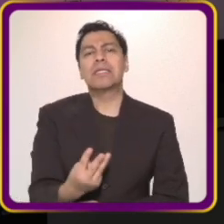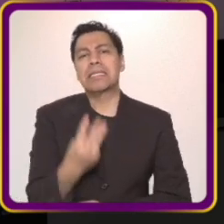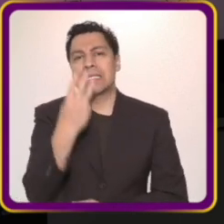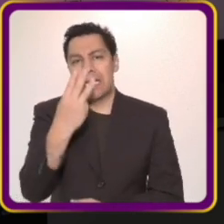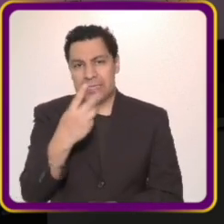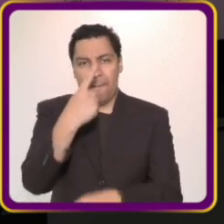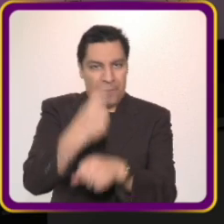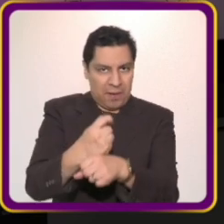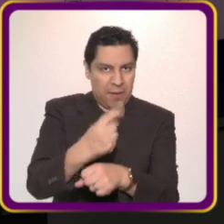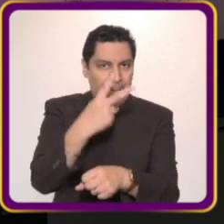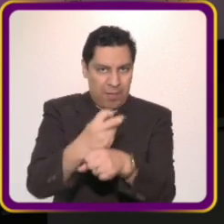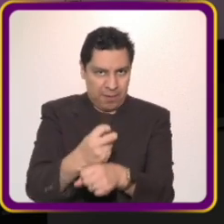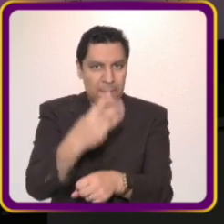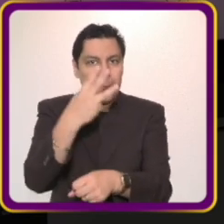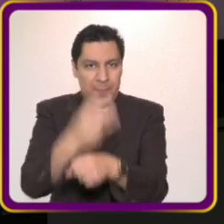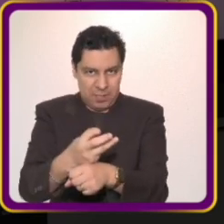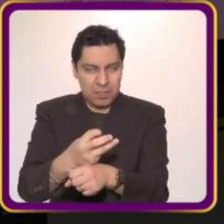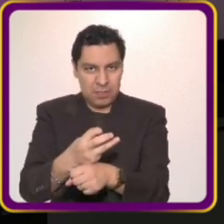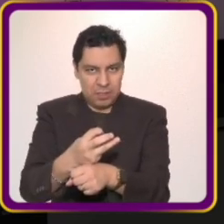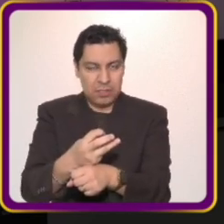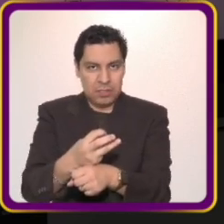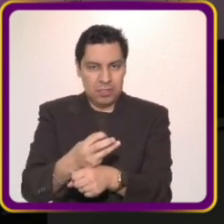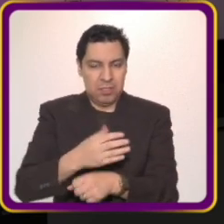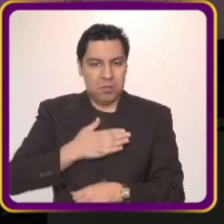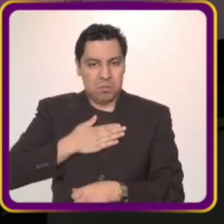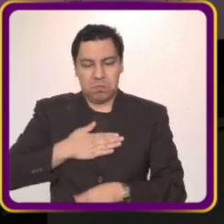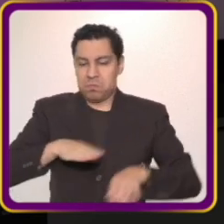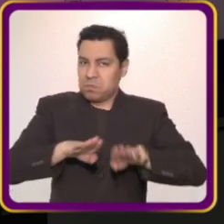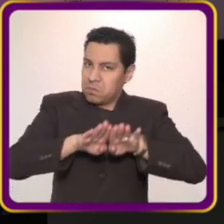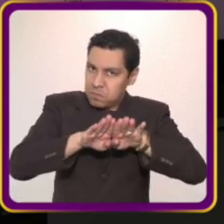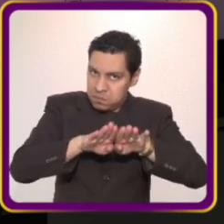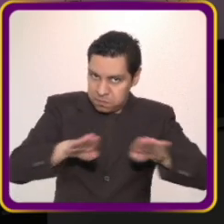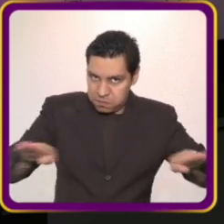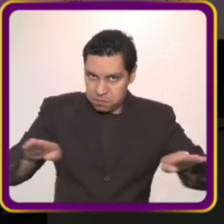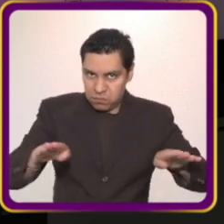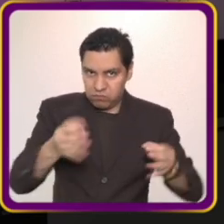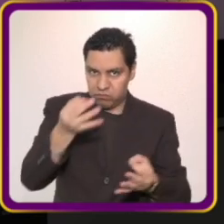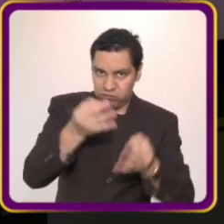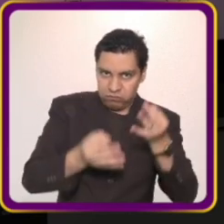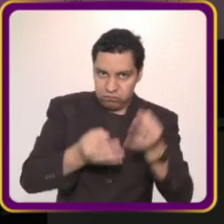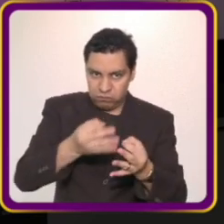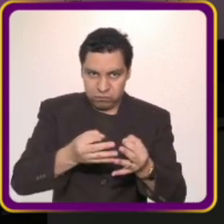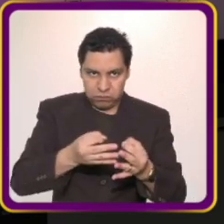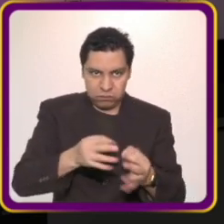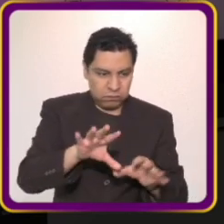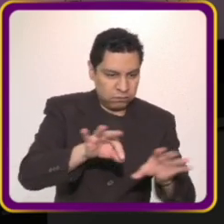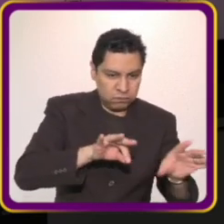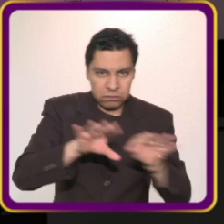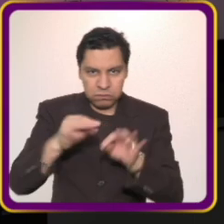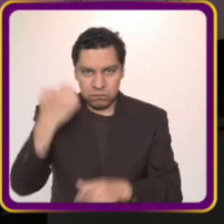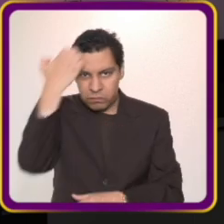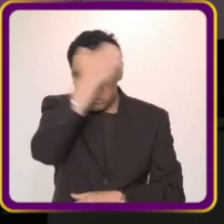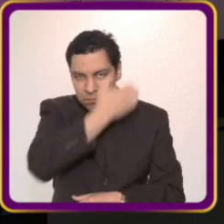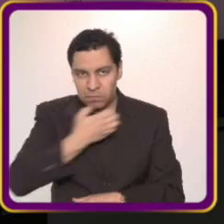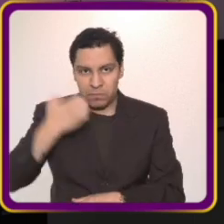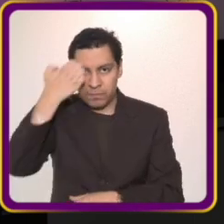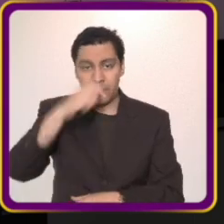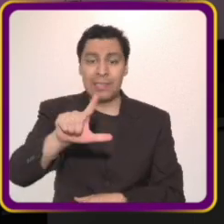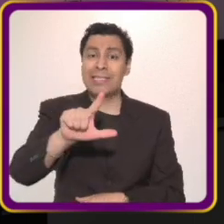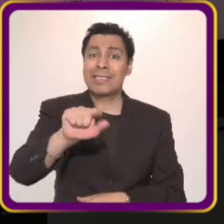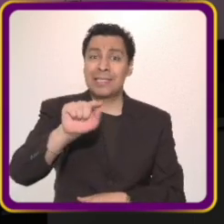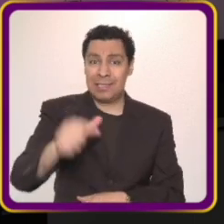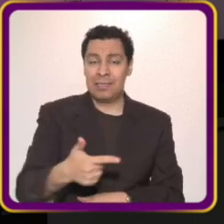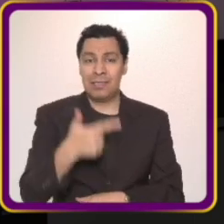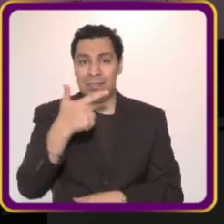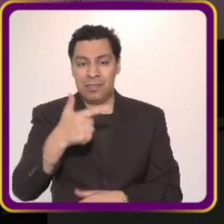Yo no, el jurado, es un concurso muy imparcial, el jurado. Pero créanme, les recomiendo los 77